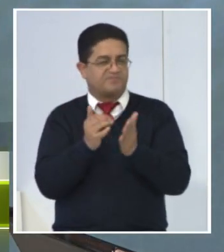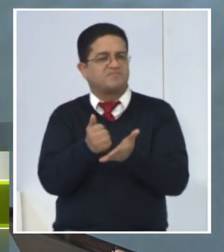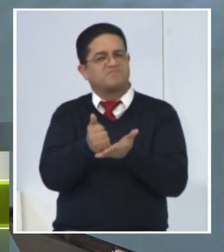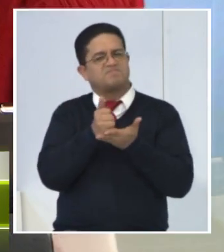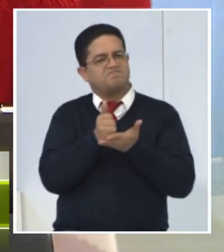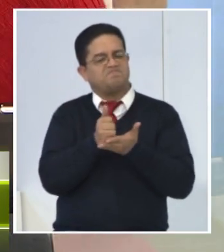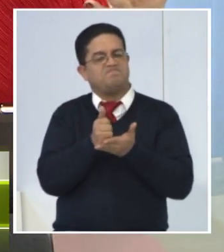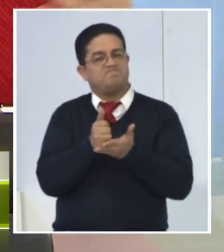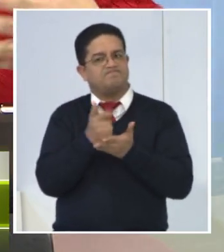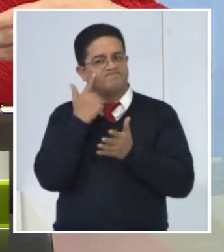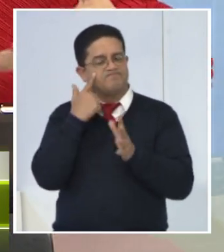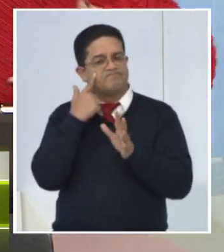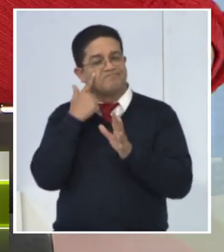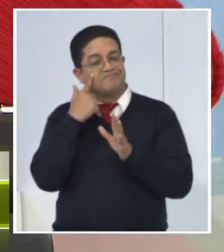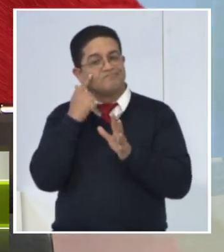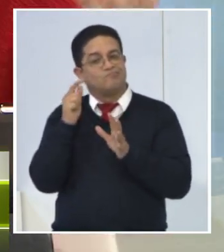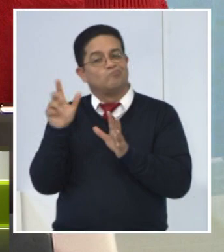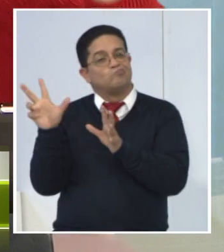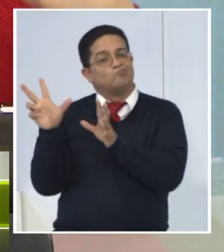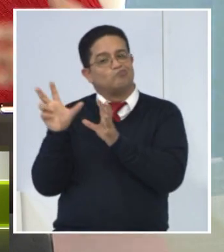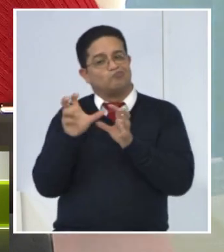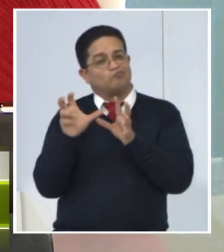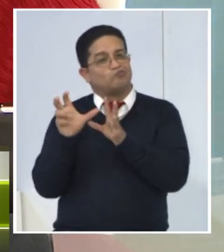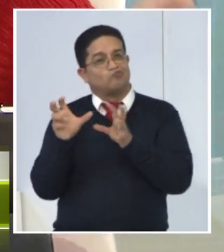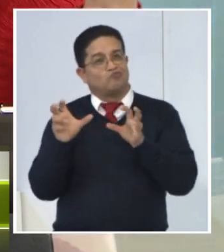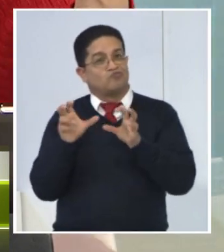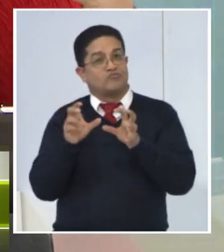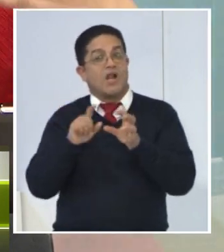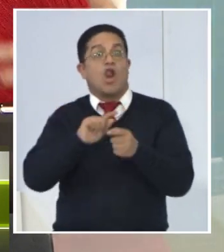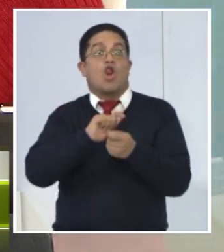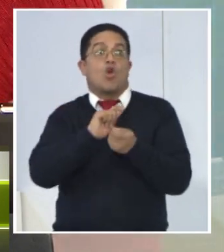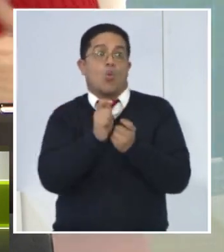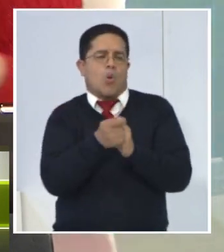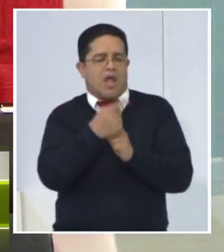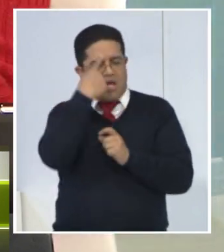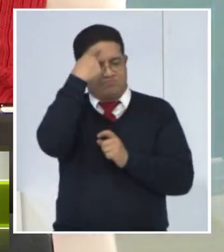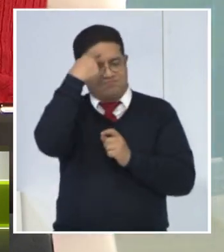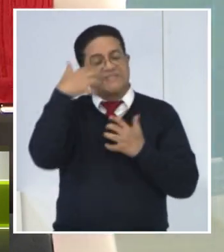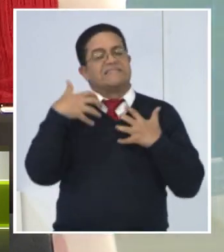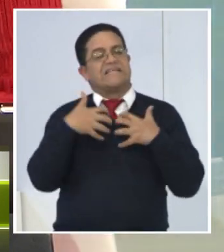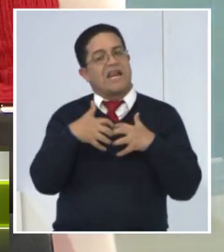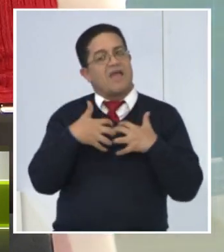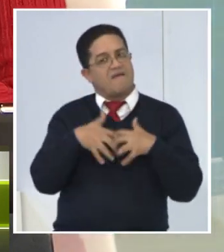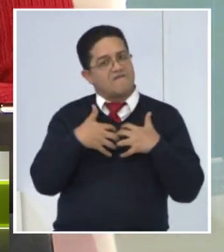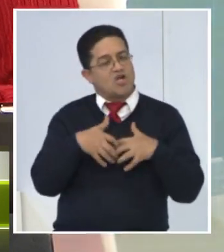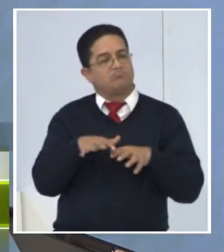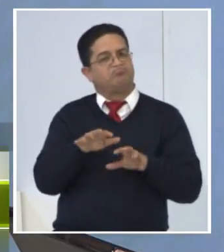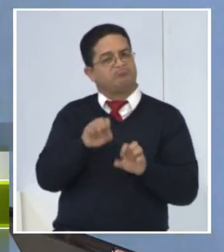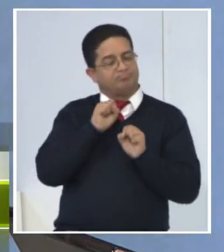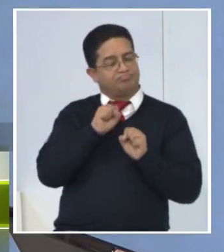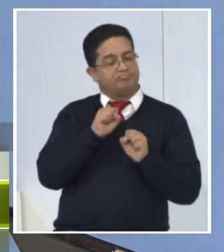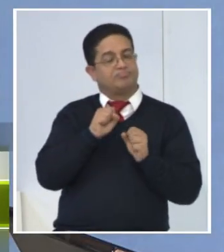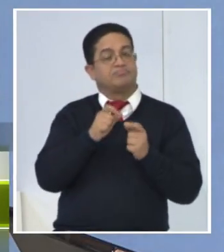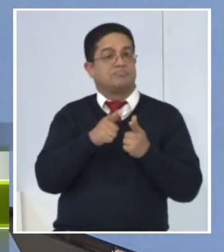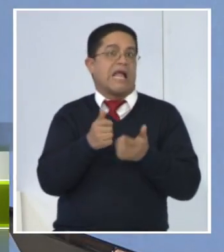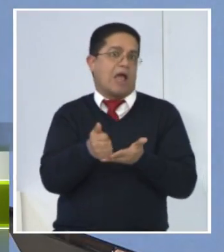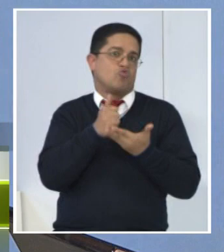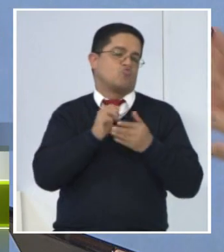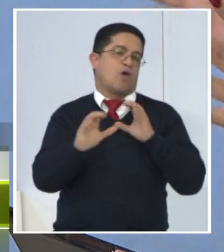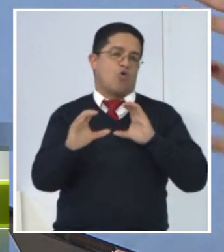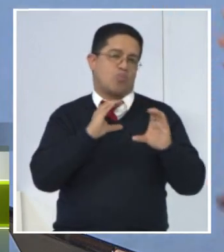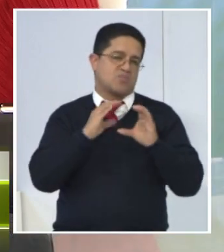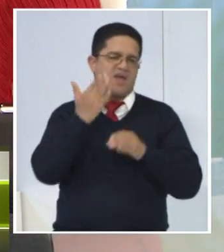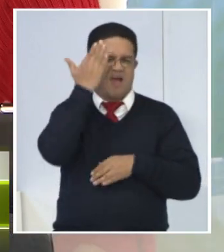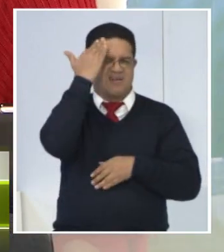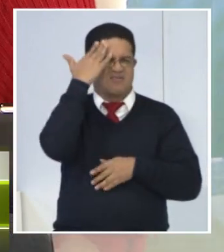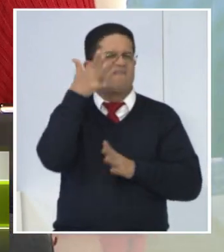percibir esas ondas que, bueno, ya luego nuestro cerebro interpreta y nos ayuda a la comunicación, al lenguaje, incluso a saber qué